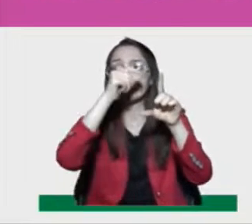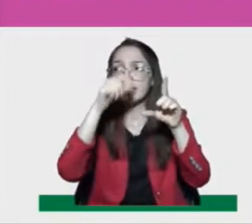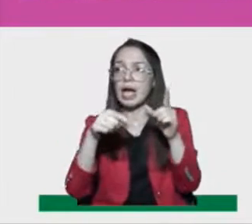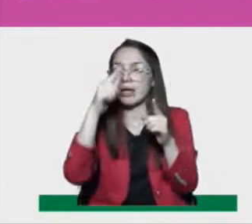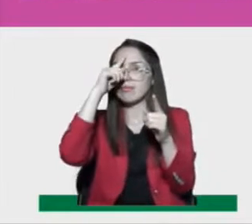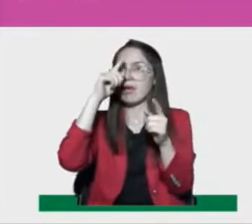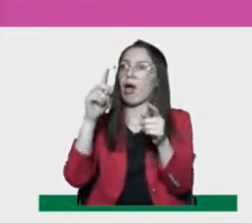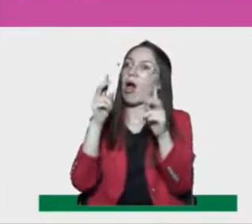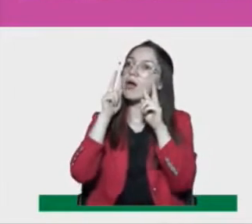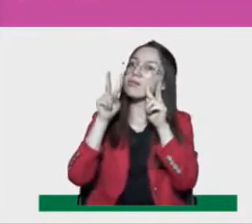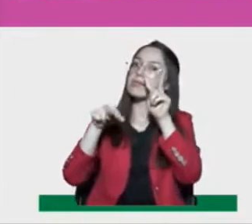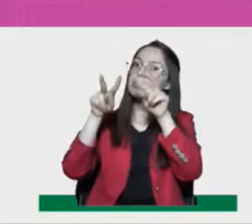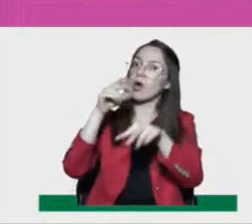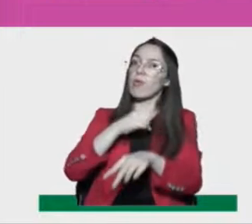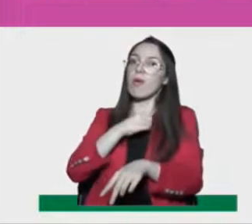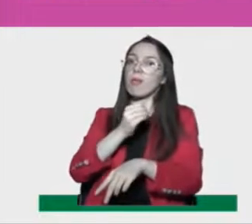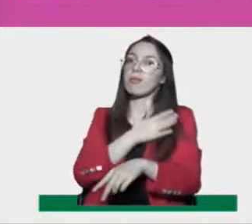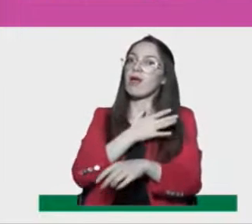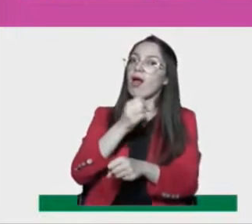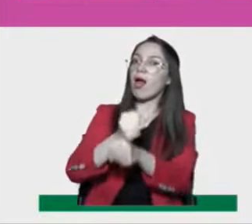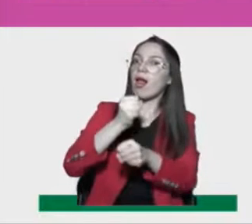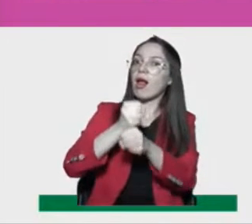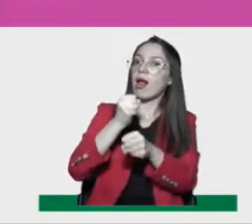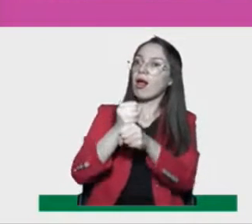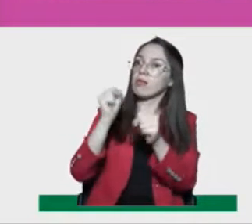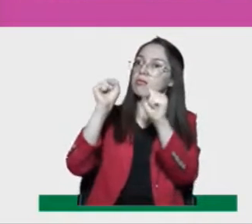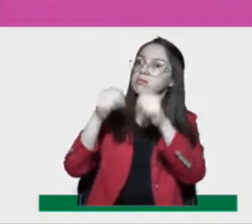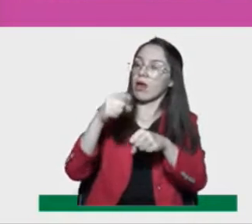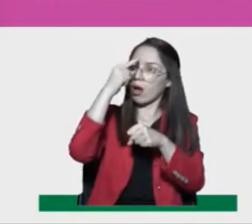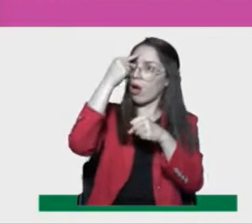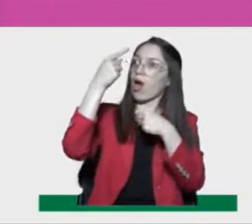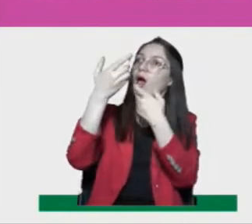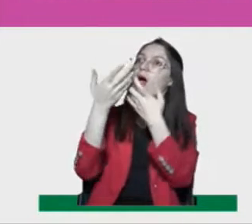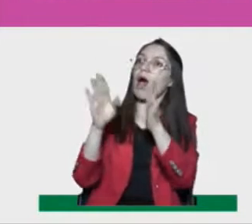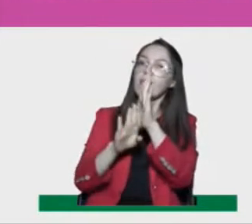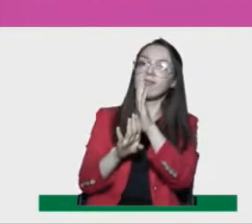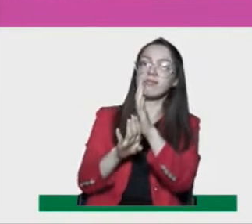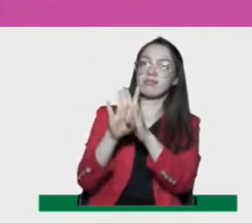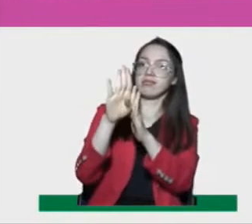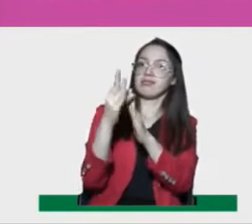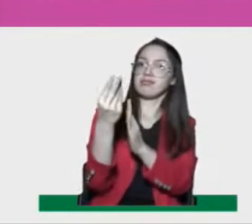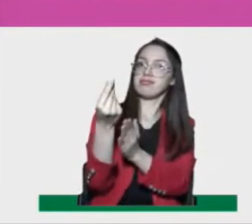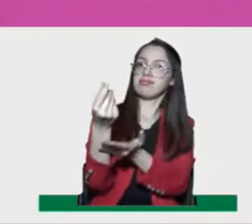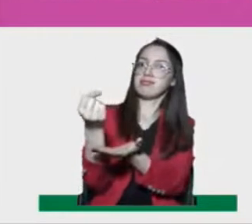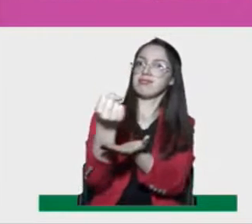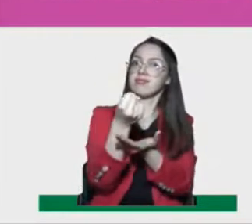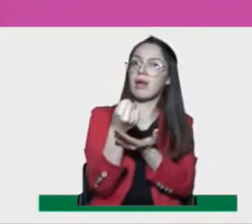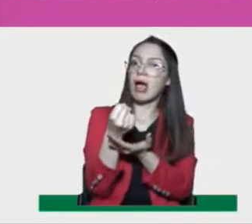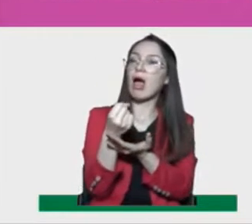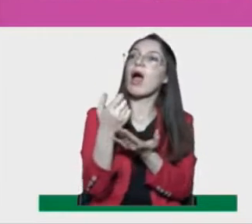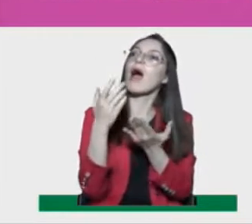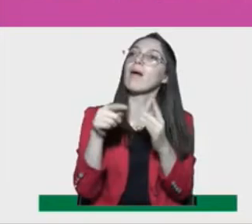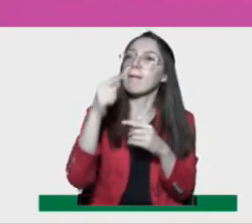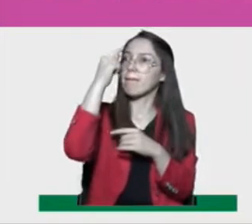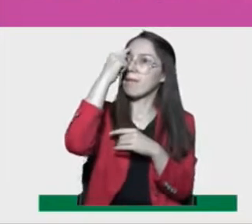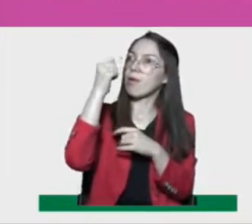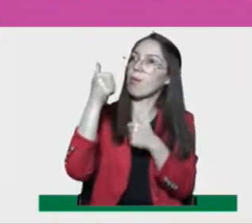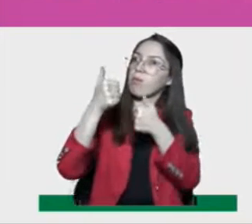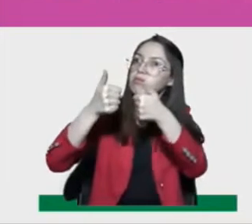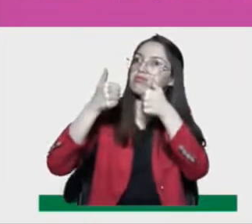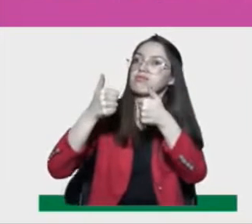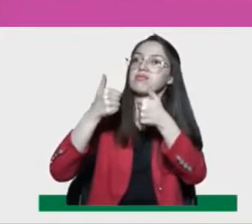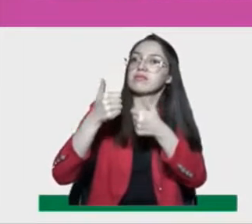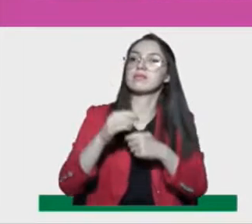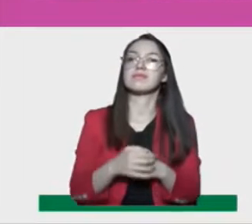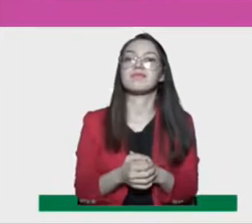convierte en un enorme camino, una enorme posibilidad de desarrollo para las personas que vean y crean en él un